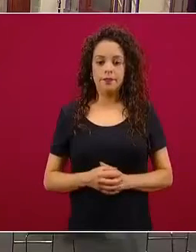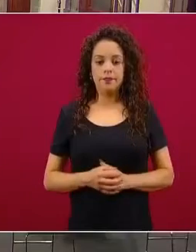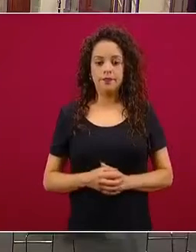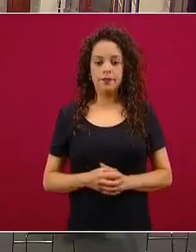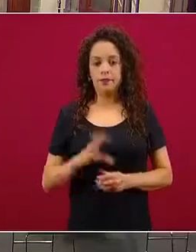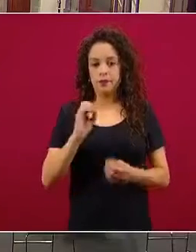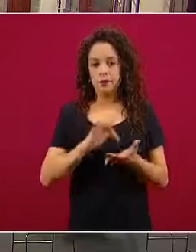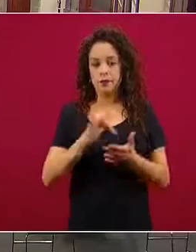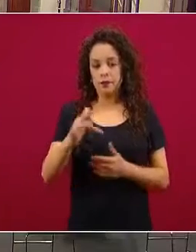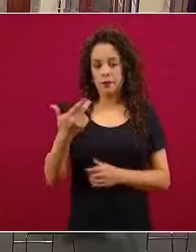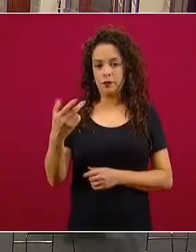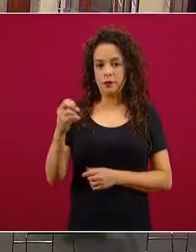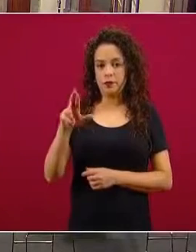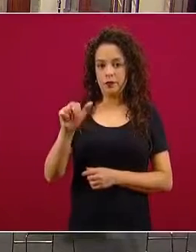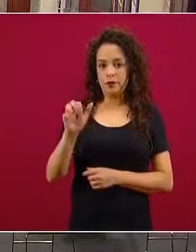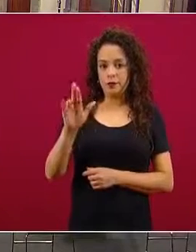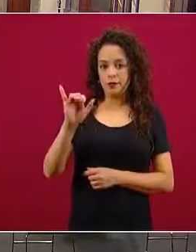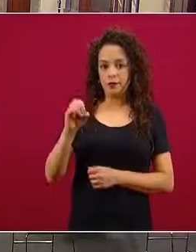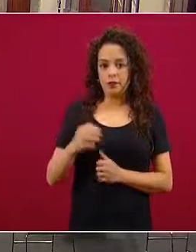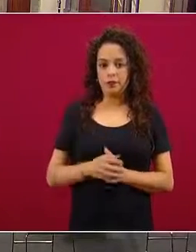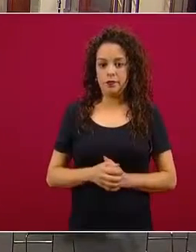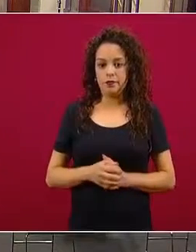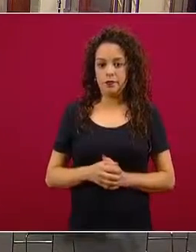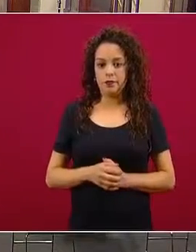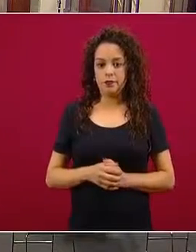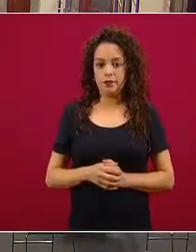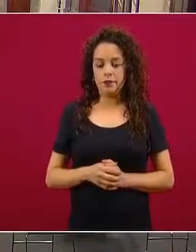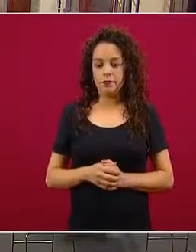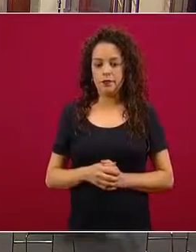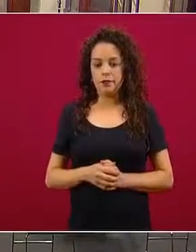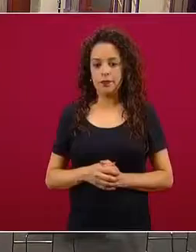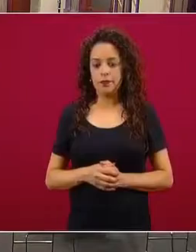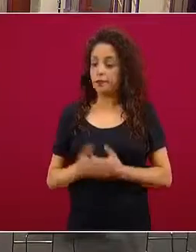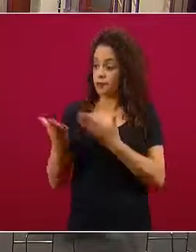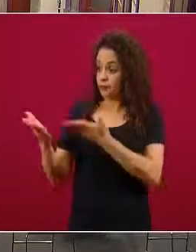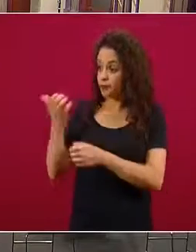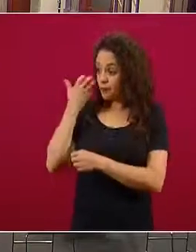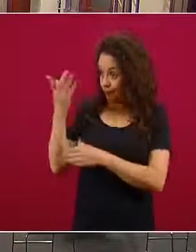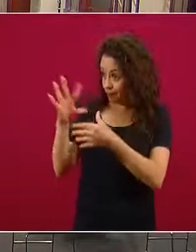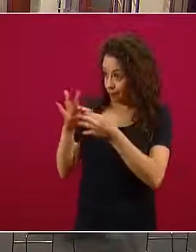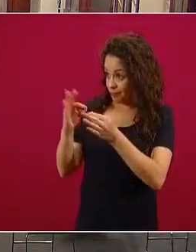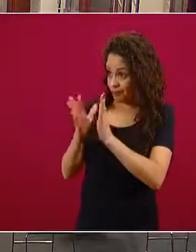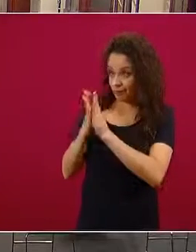Muchas gracias, Horacio. Y José Alfonso, si quisieras presentarnos la información que traes.